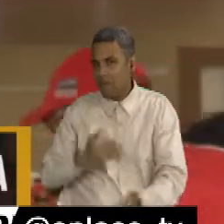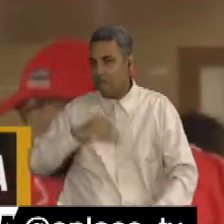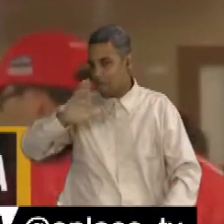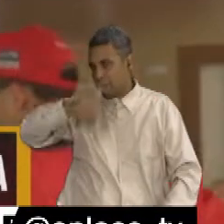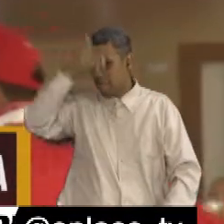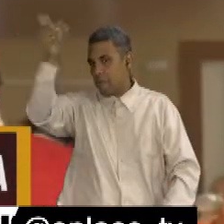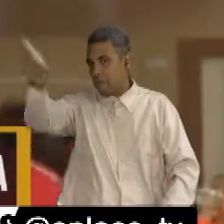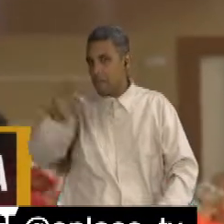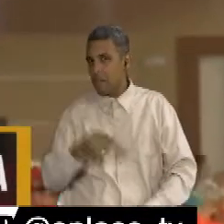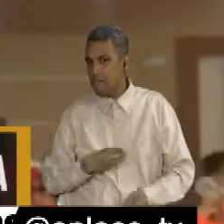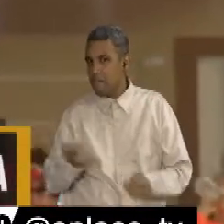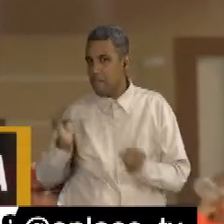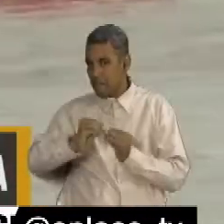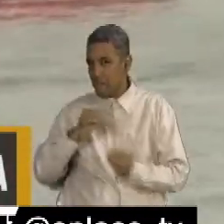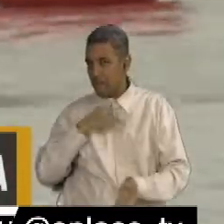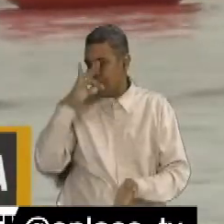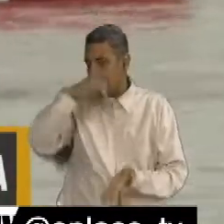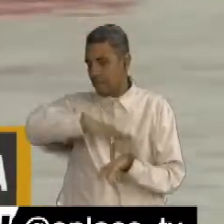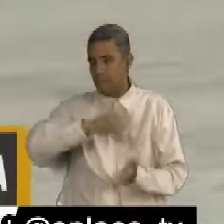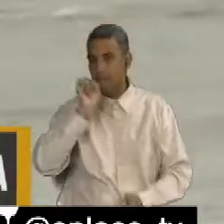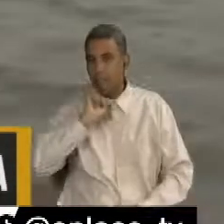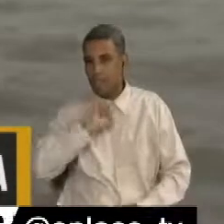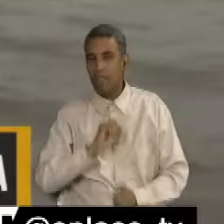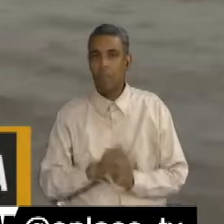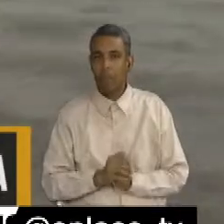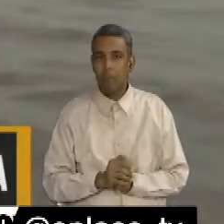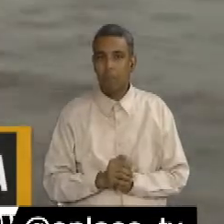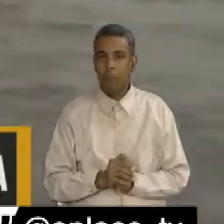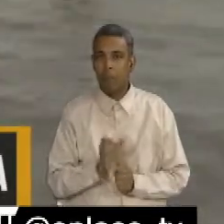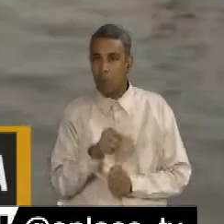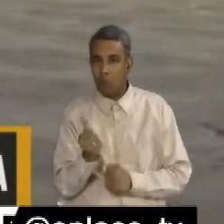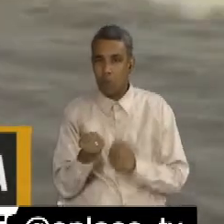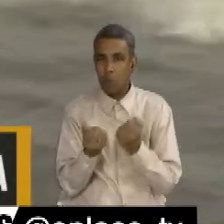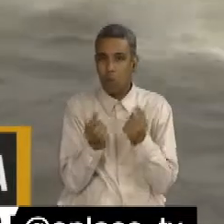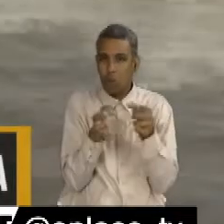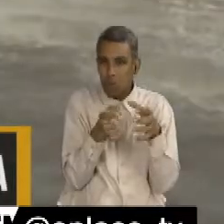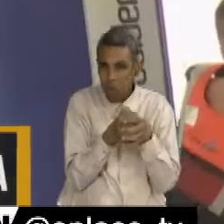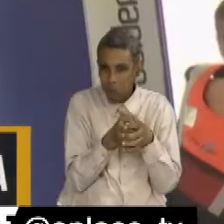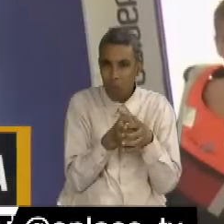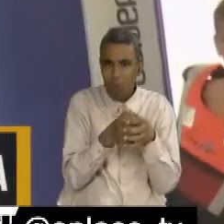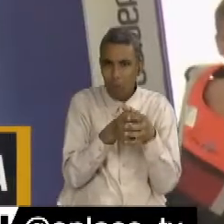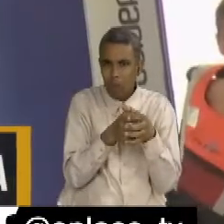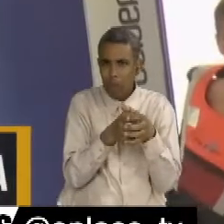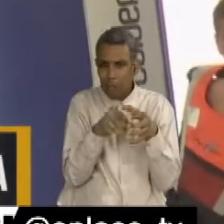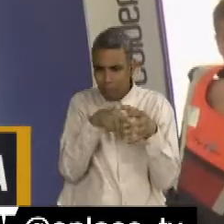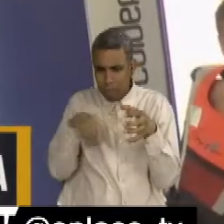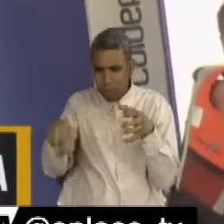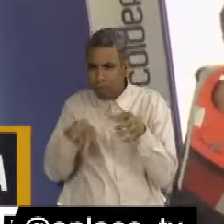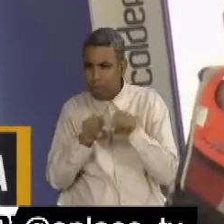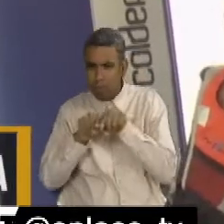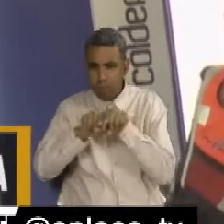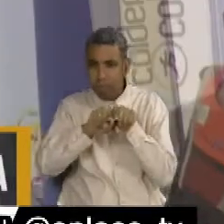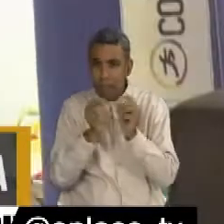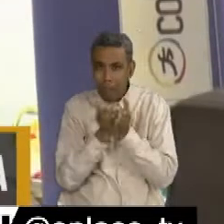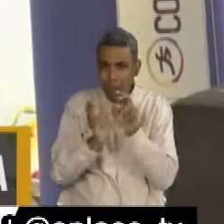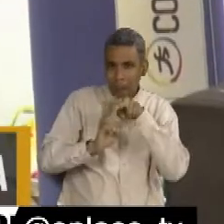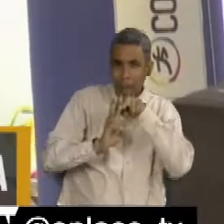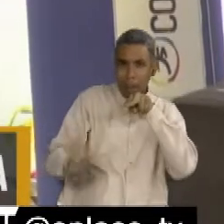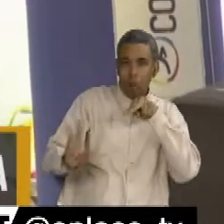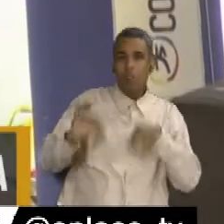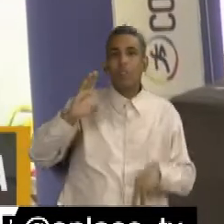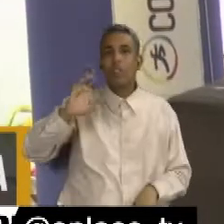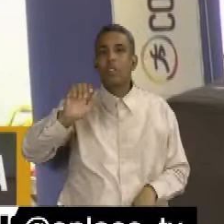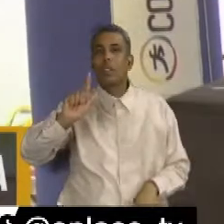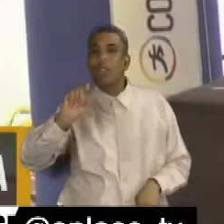visitándolos por mucho más tiempo. Muchas gracias. En la categoría botes de velocidad del Campeonato Nacional de Motonáutica, Felipe Celis se llevó